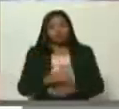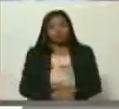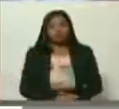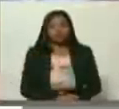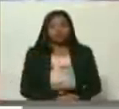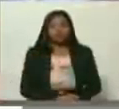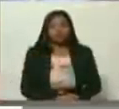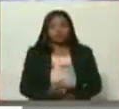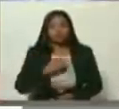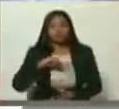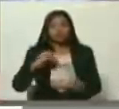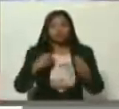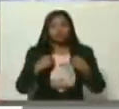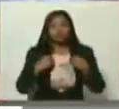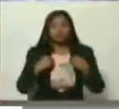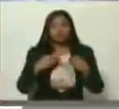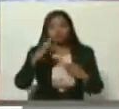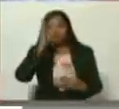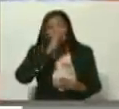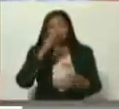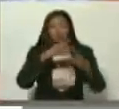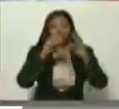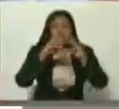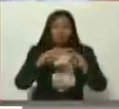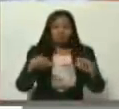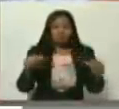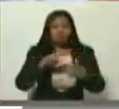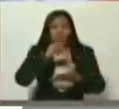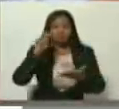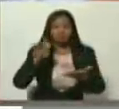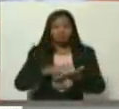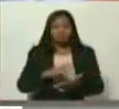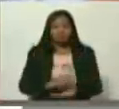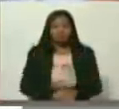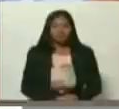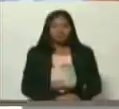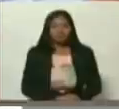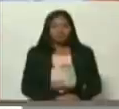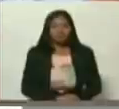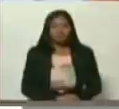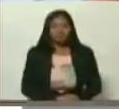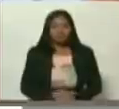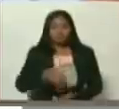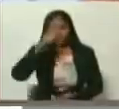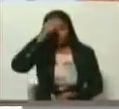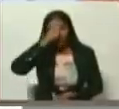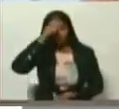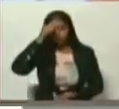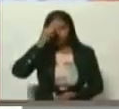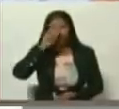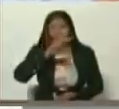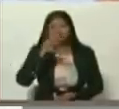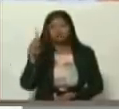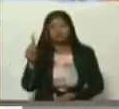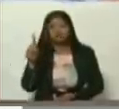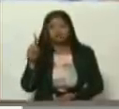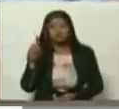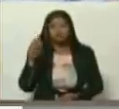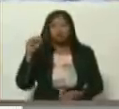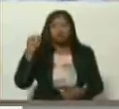que vivimos en Barinas y en todo el territorio nacional el domingo 21